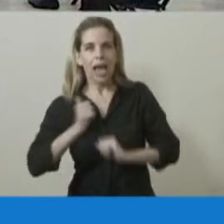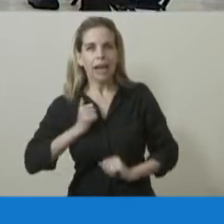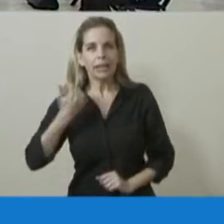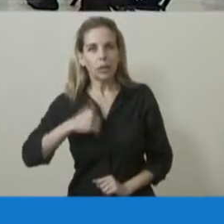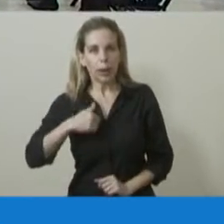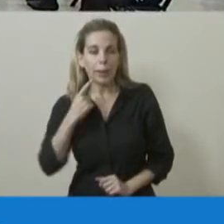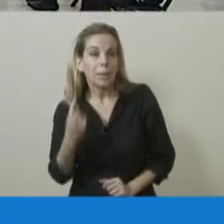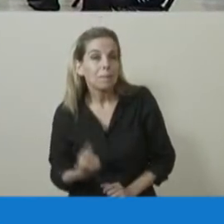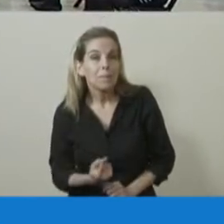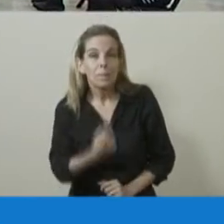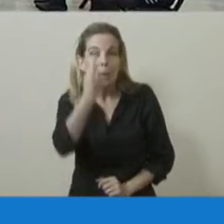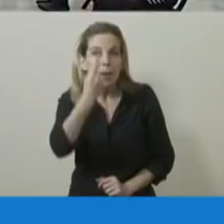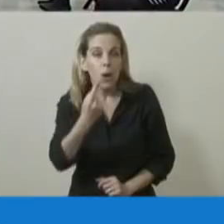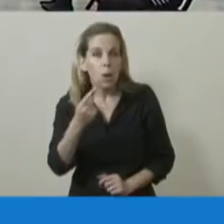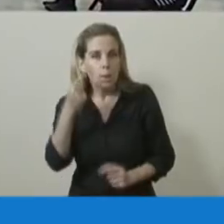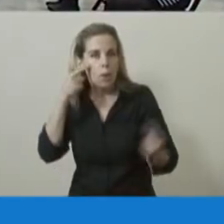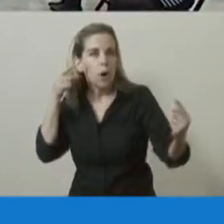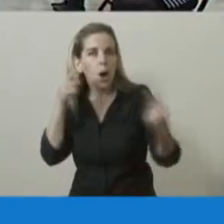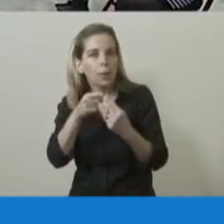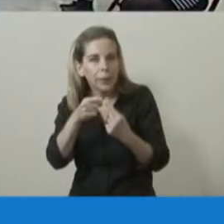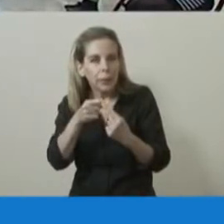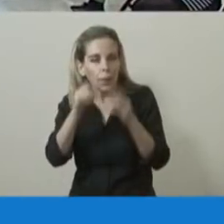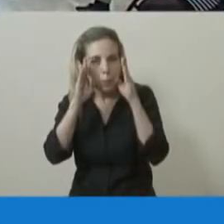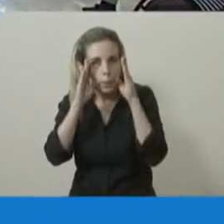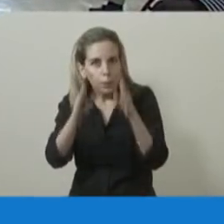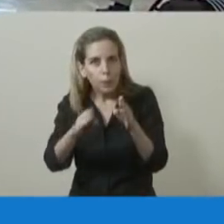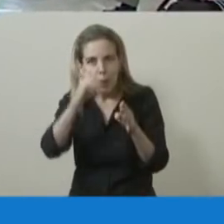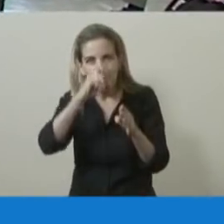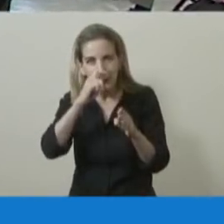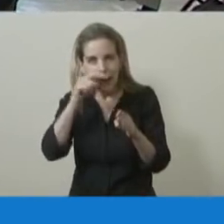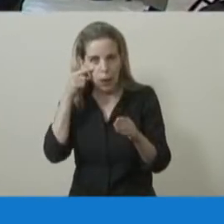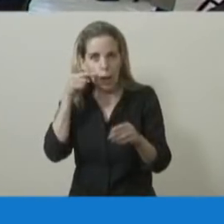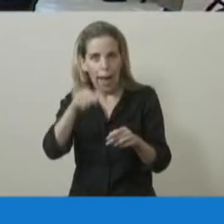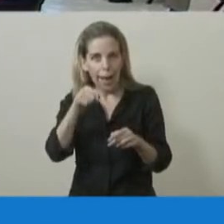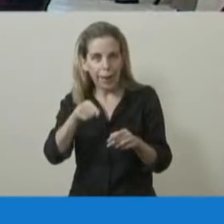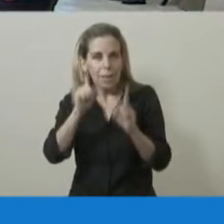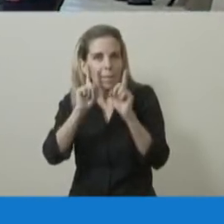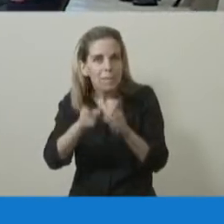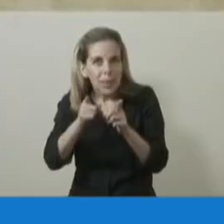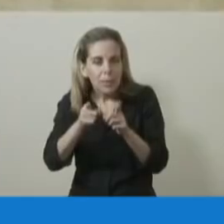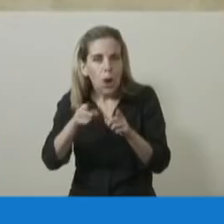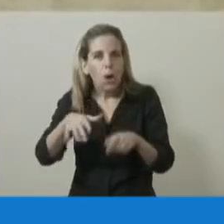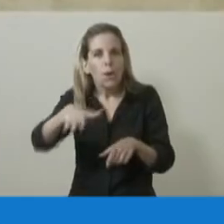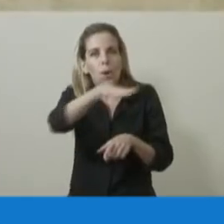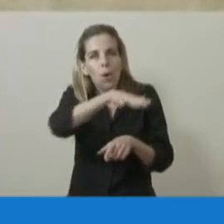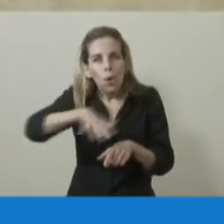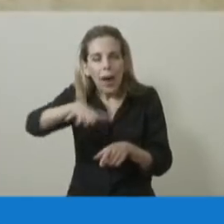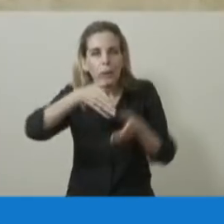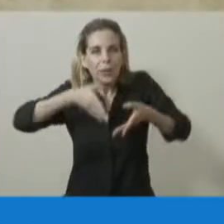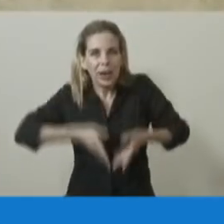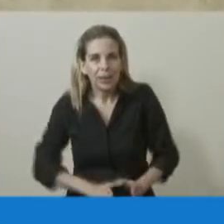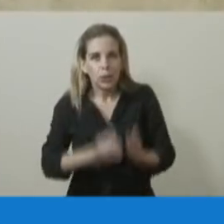se ocupó de tener allí, en la tierra del ministro, en